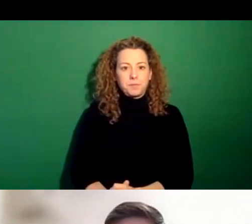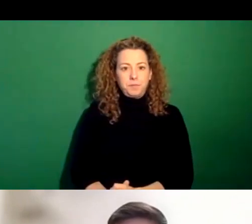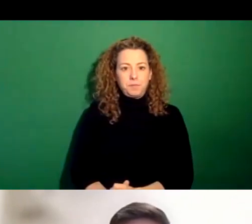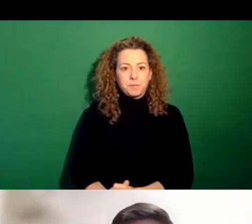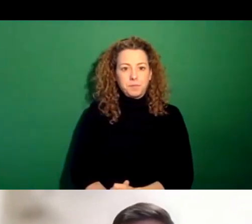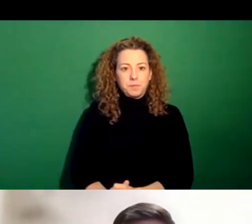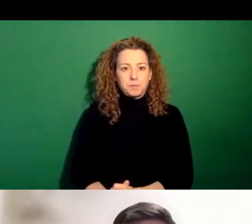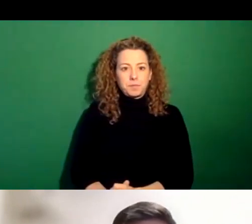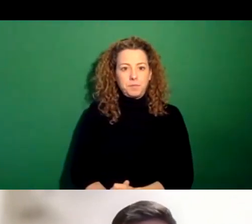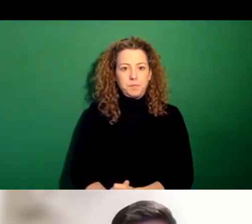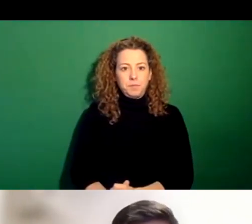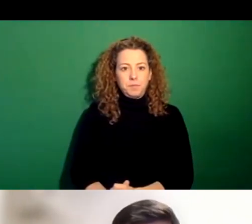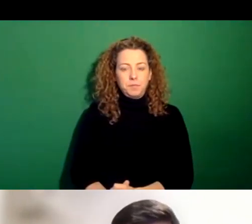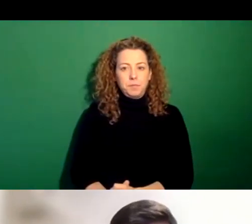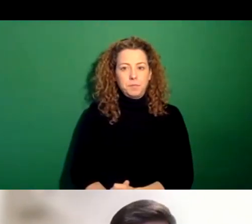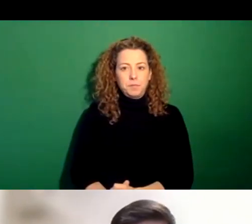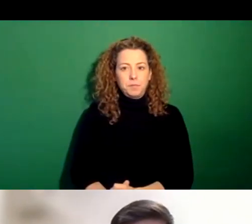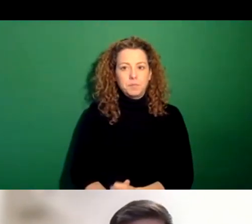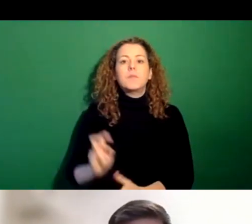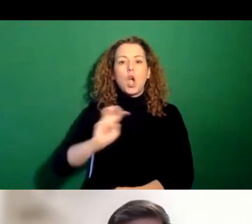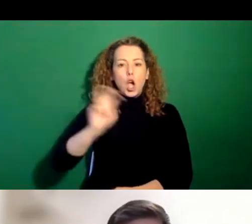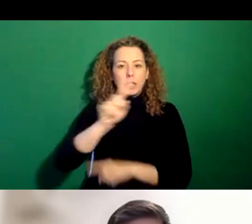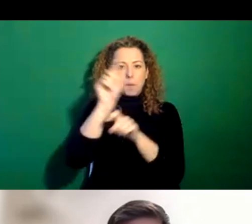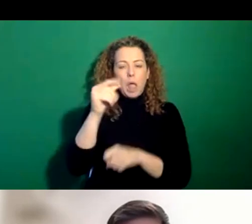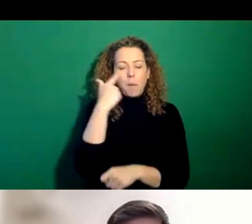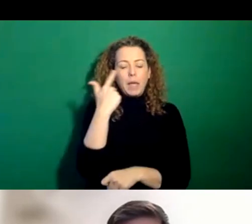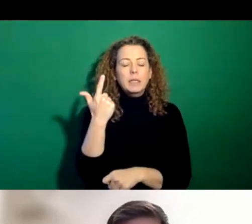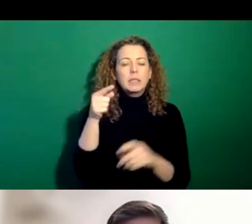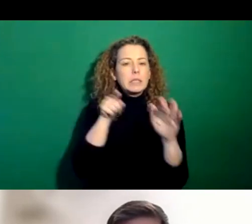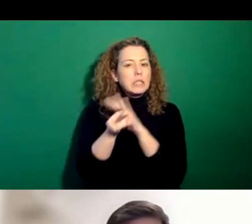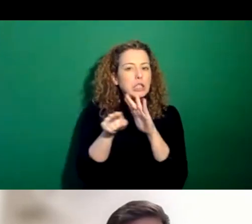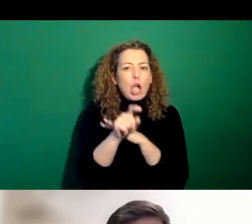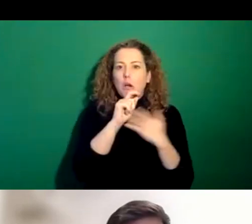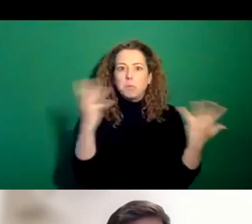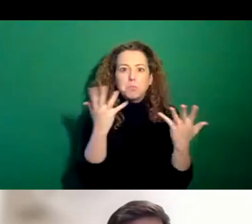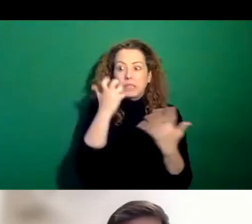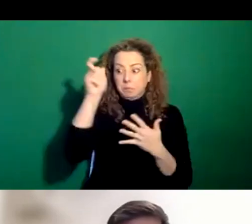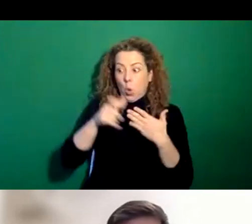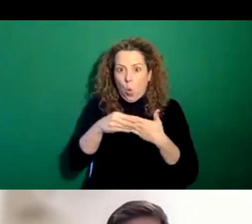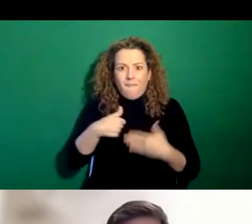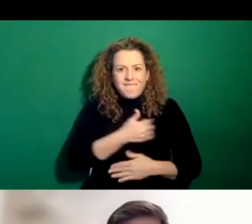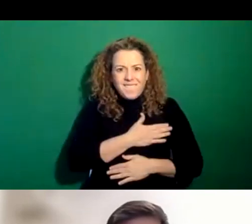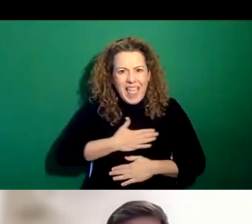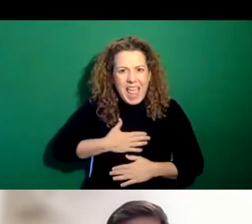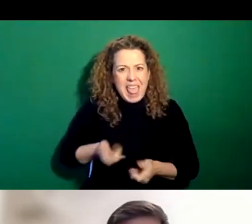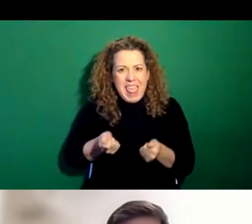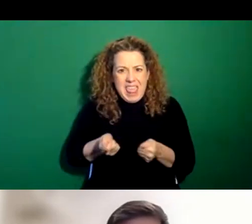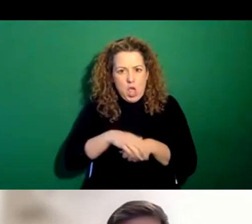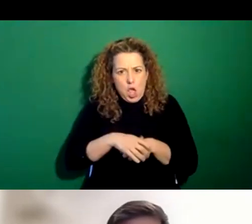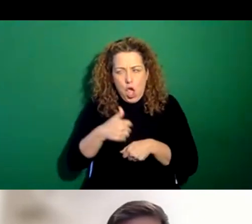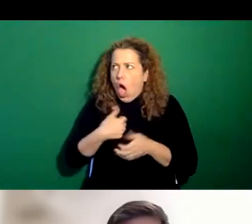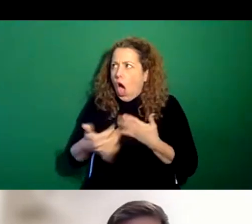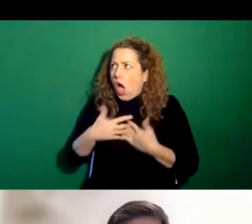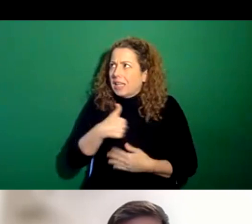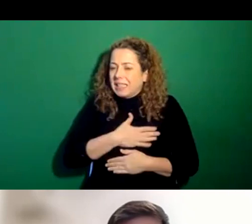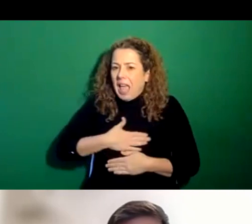Vale. Otra pregunta, nos preguntan, ¿cómo gestionar cuando es el propio usuario el que quiere la contención? Este